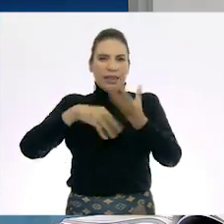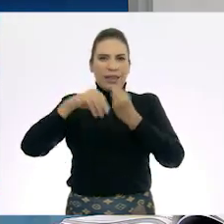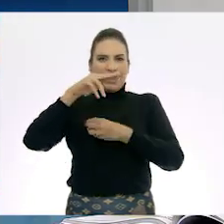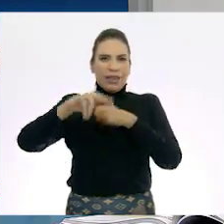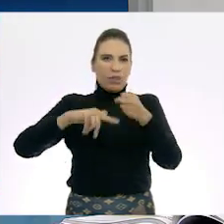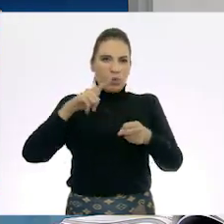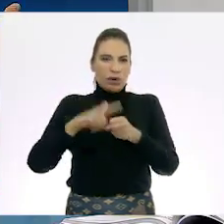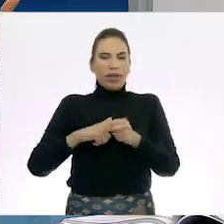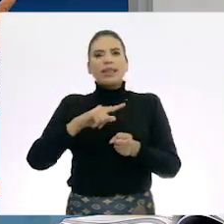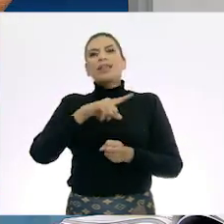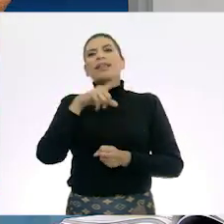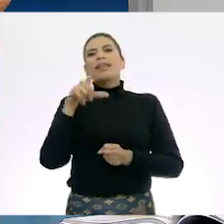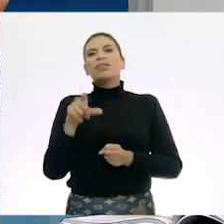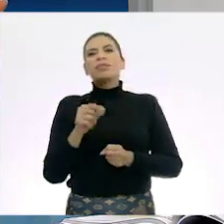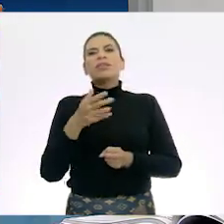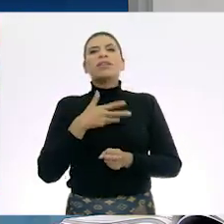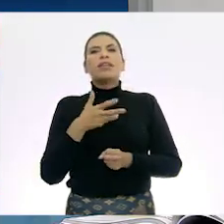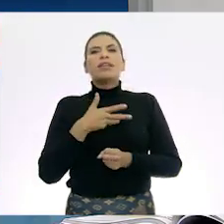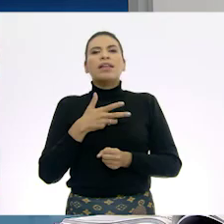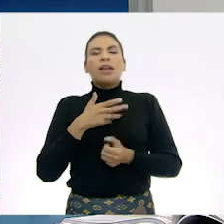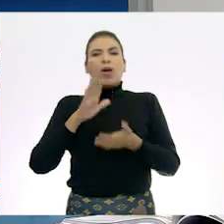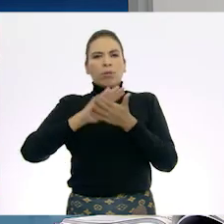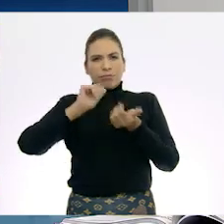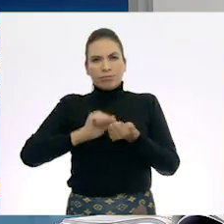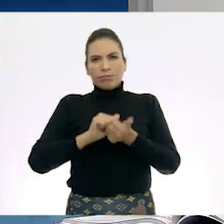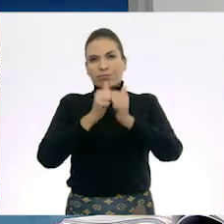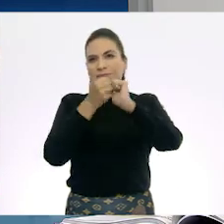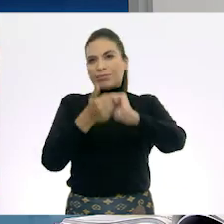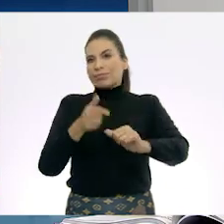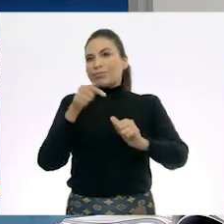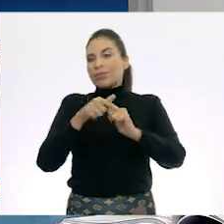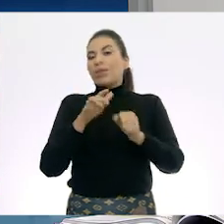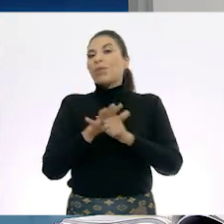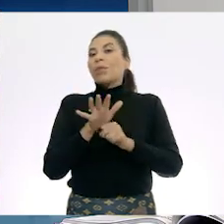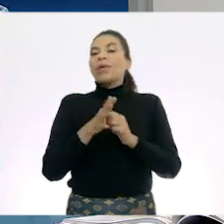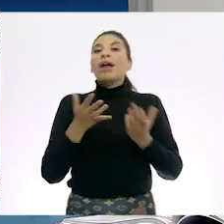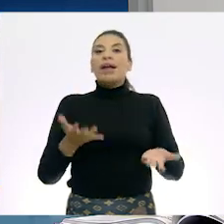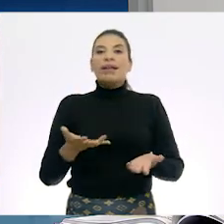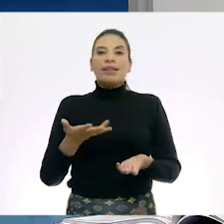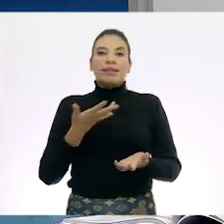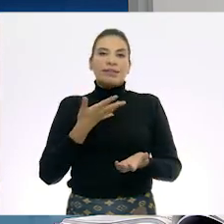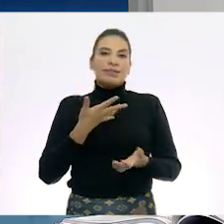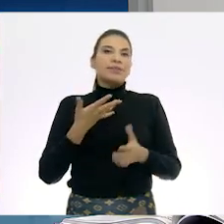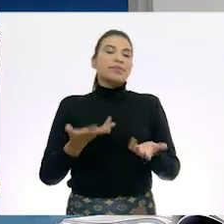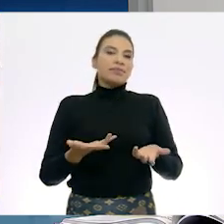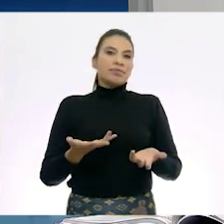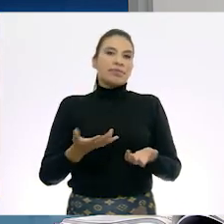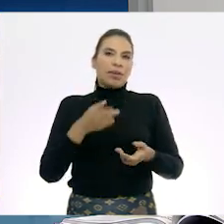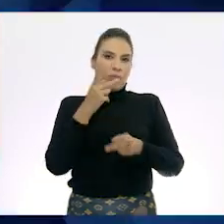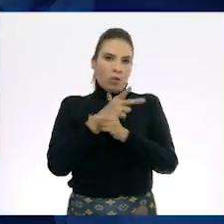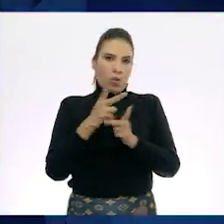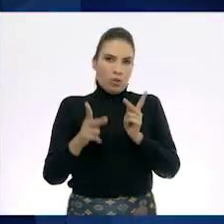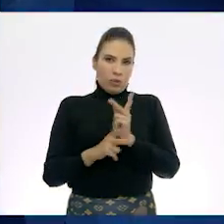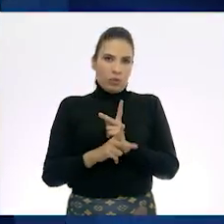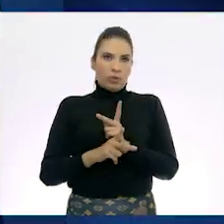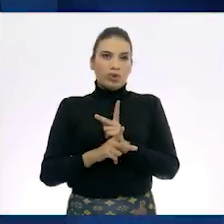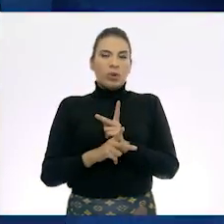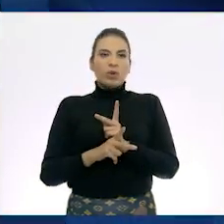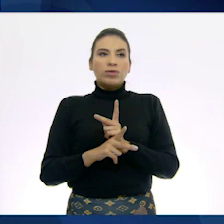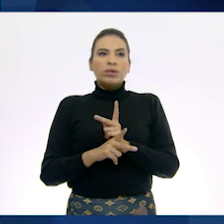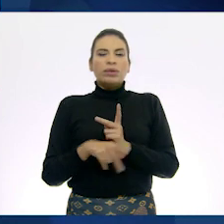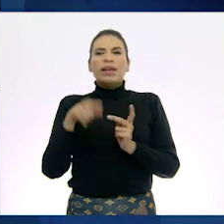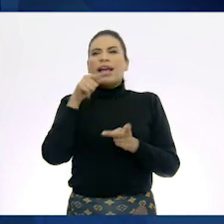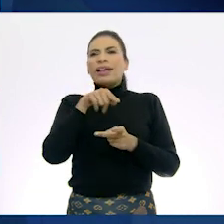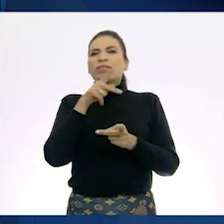natural, y después va a tener una transformación. Esa transformación va a llegar a ser un producto y